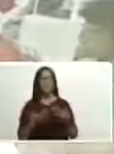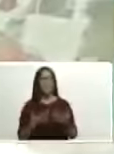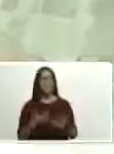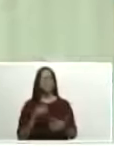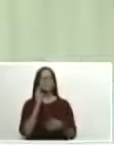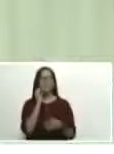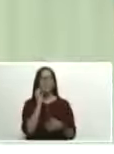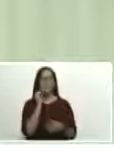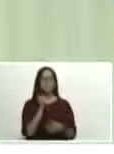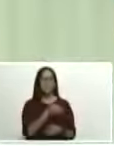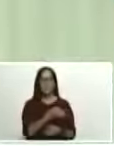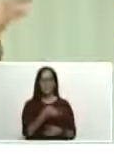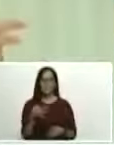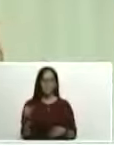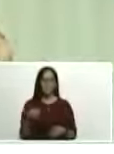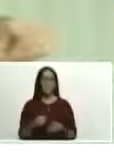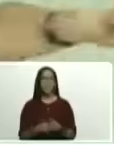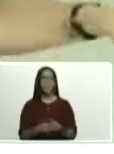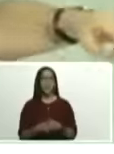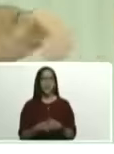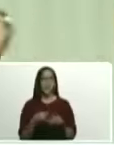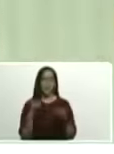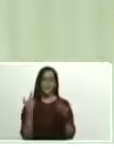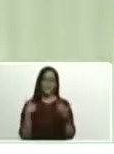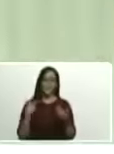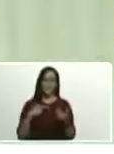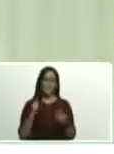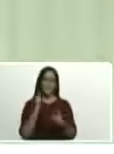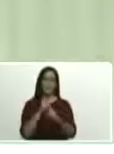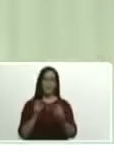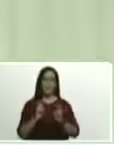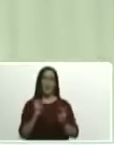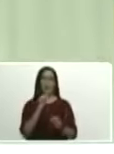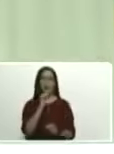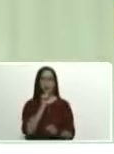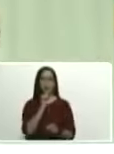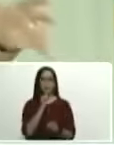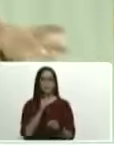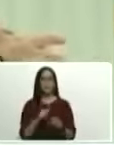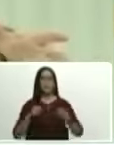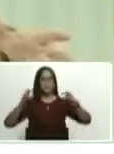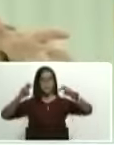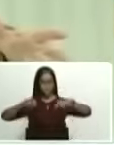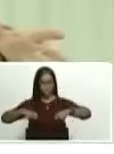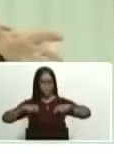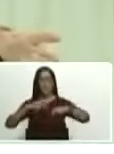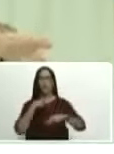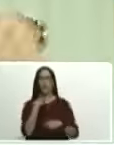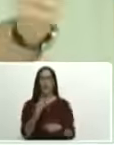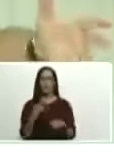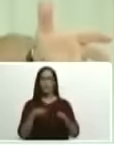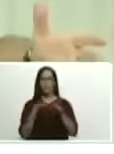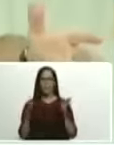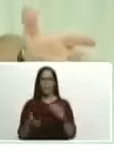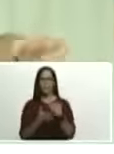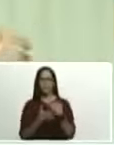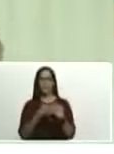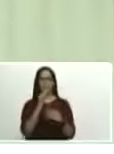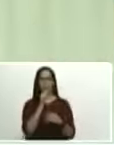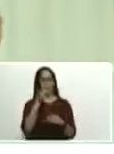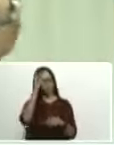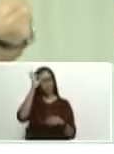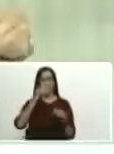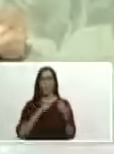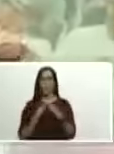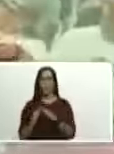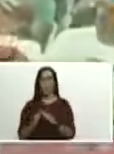porque ahí sentamos, por ejemplo, en el tema aguas, a los voceros y voceras de las mesas técnicas de agua de los consejos